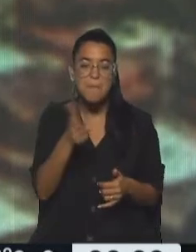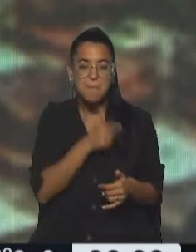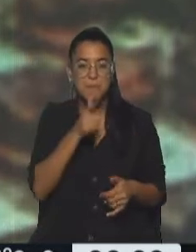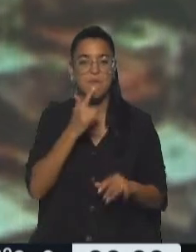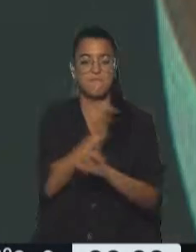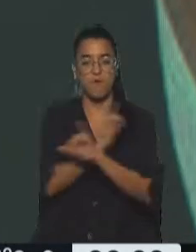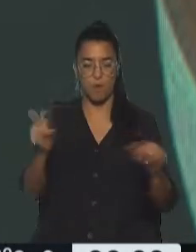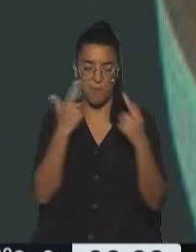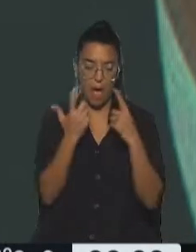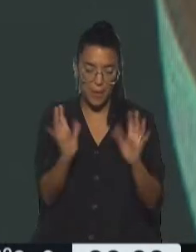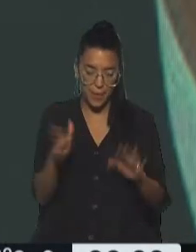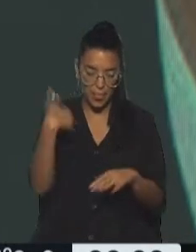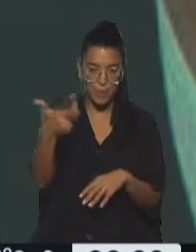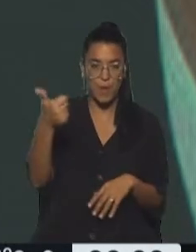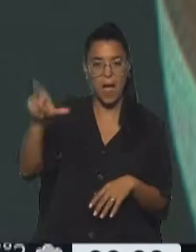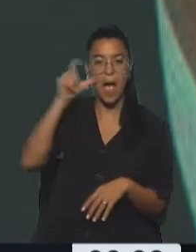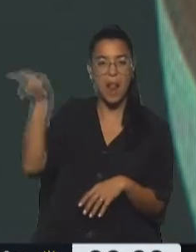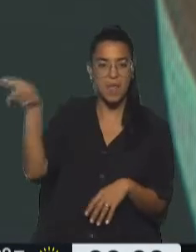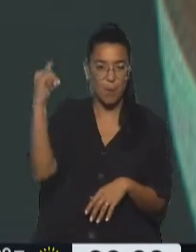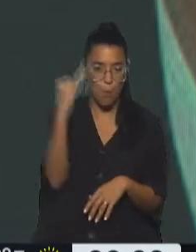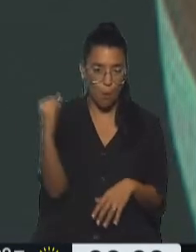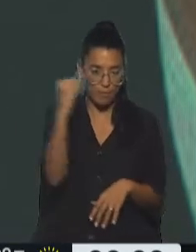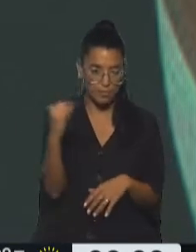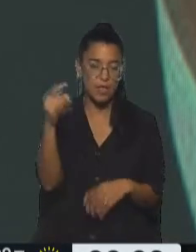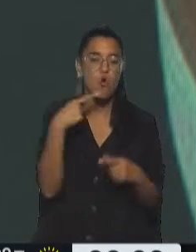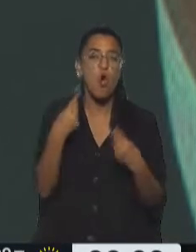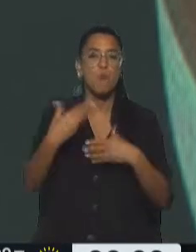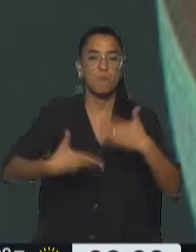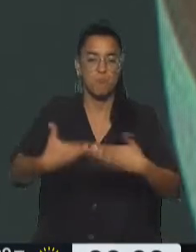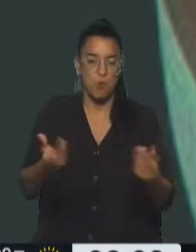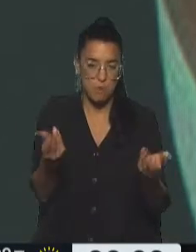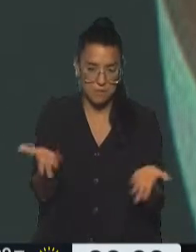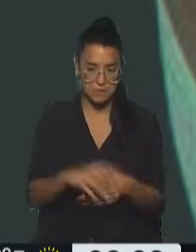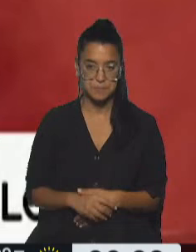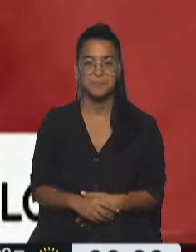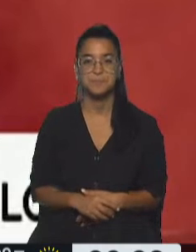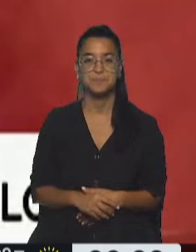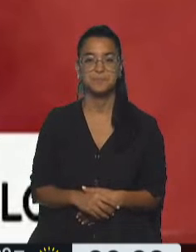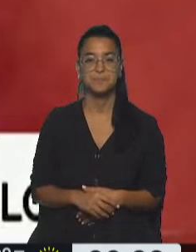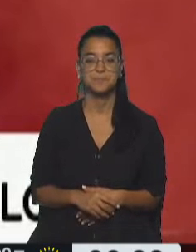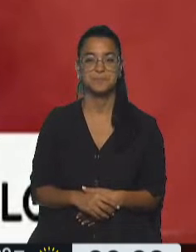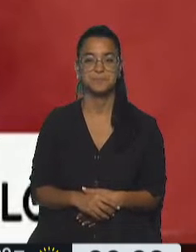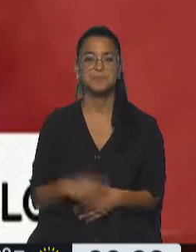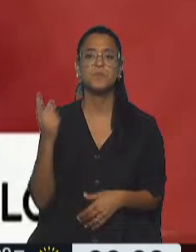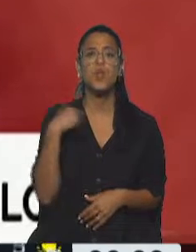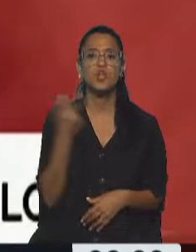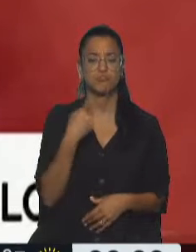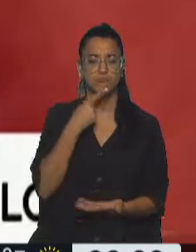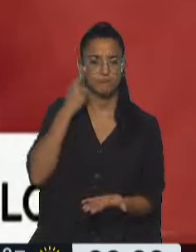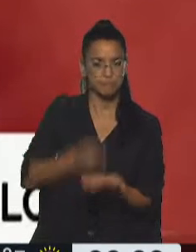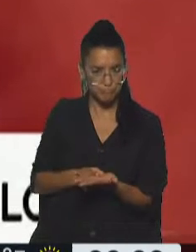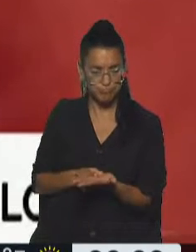informe. Vemos un informe y después Alejandra te cuenta cómo sigue, qué puede pasar en Perú. Tomamos la